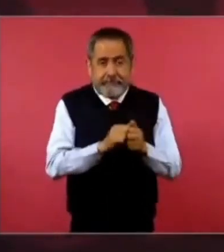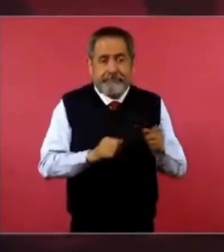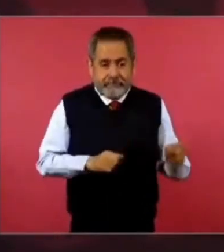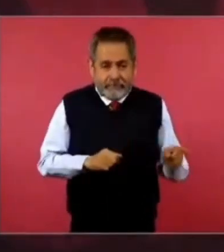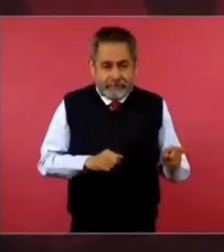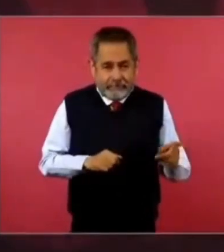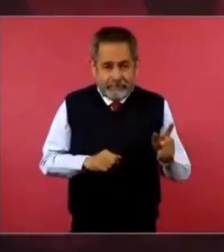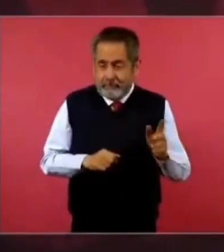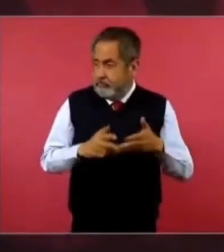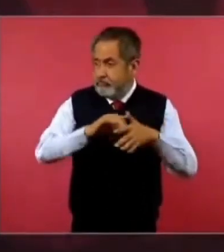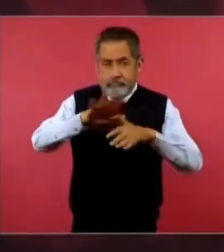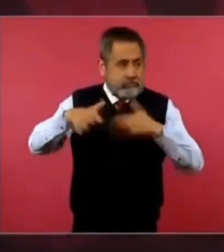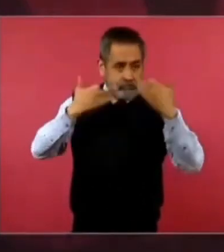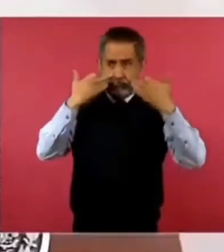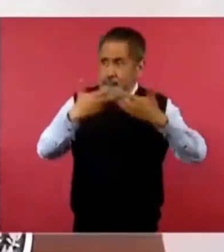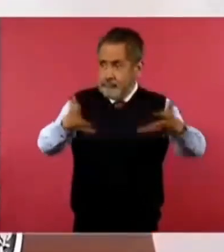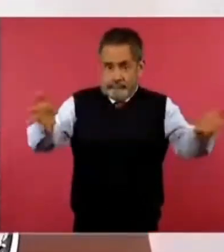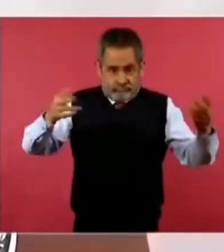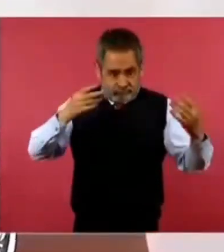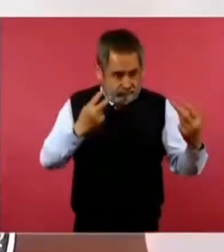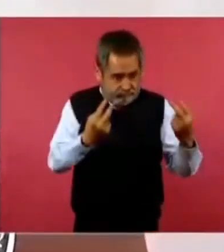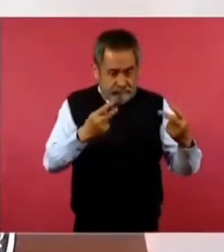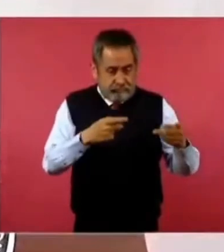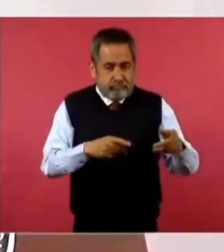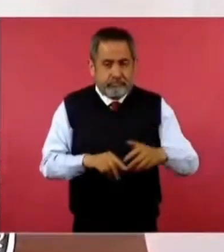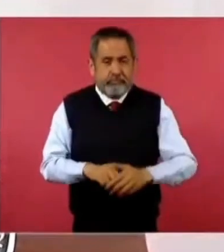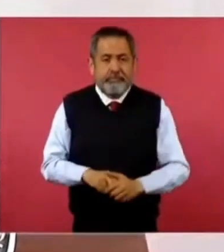pues fue de dominio público,